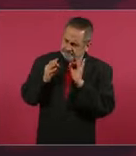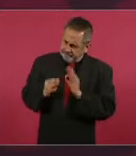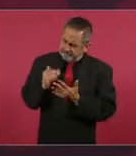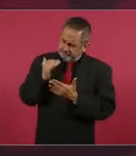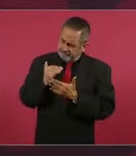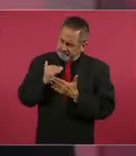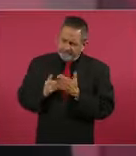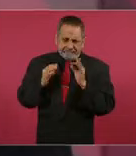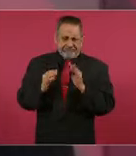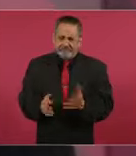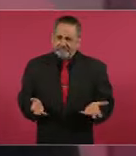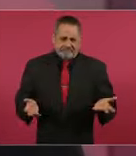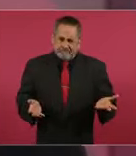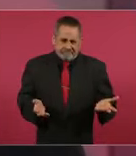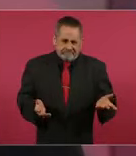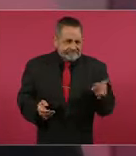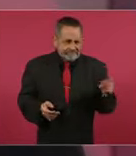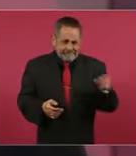Ya, no es